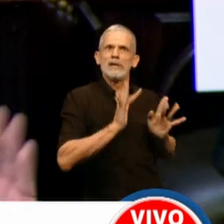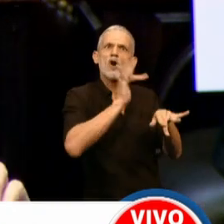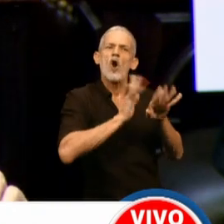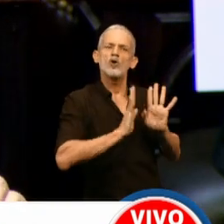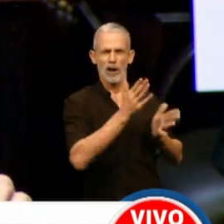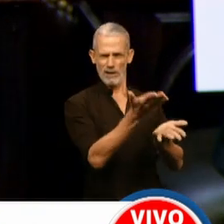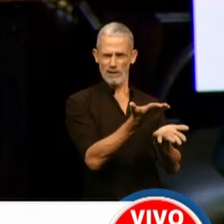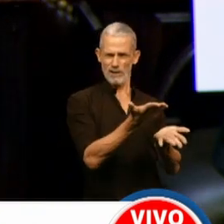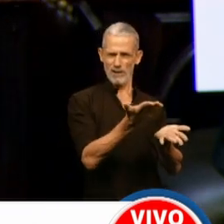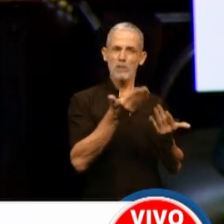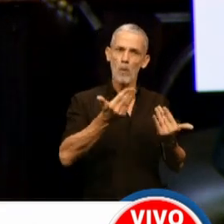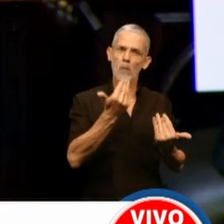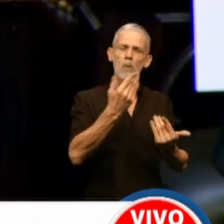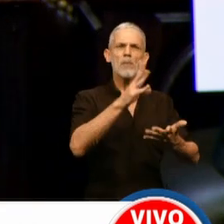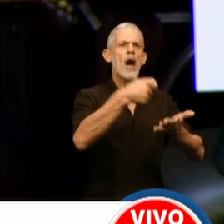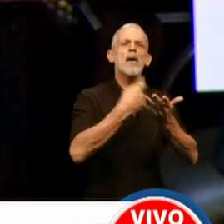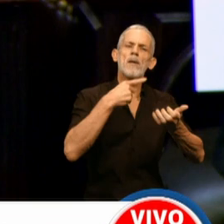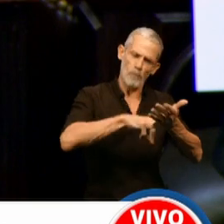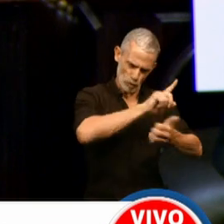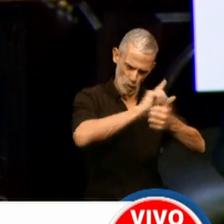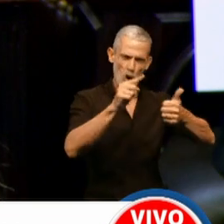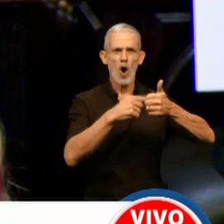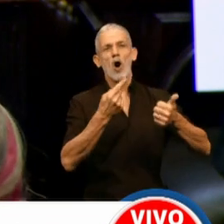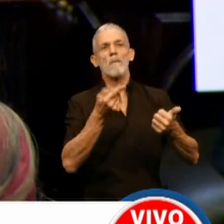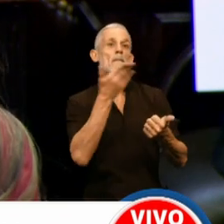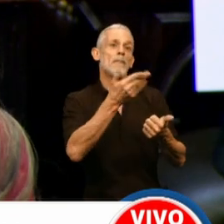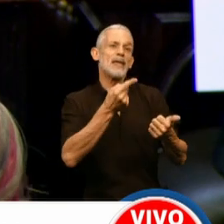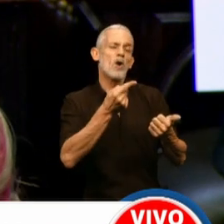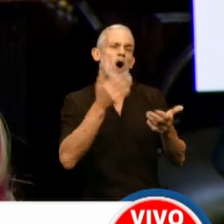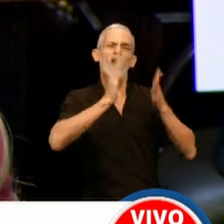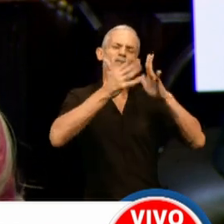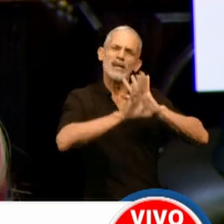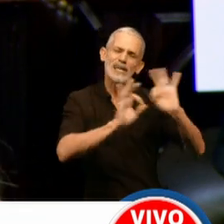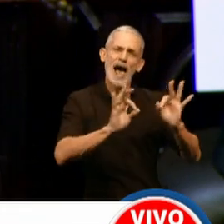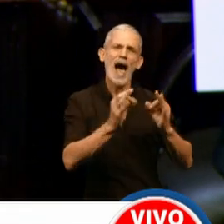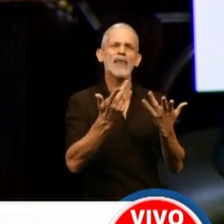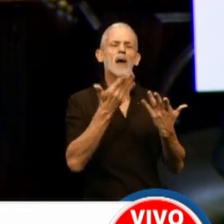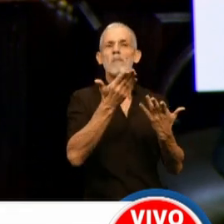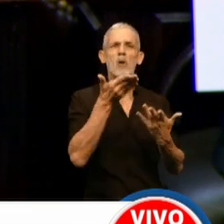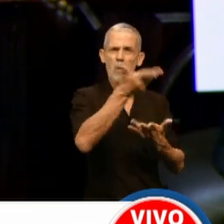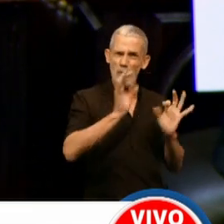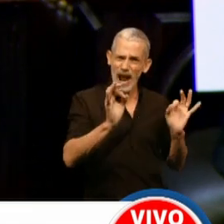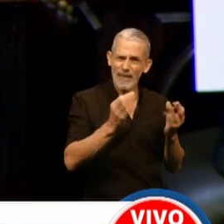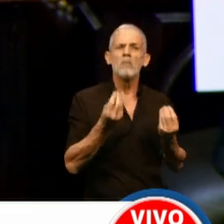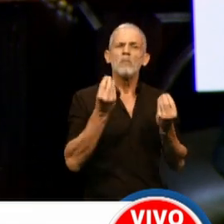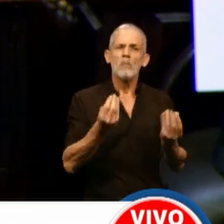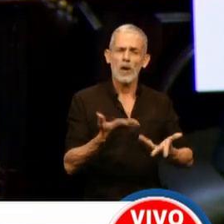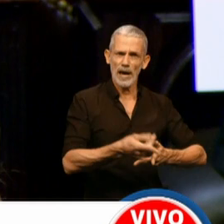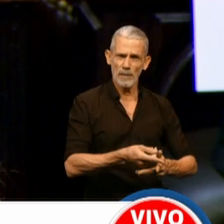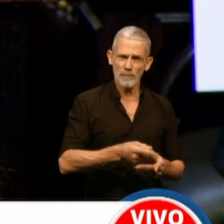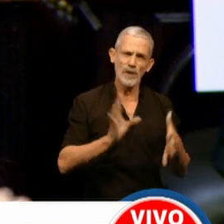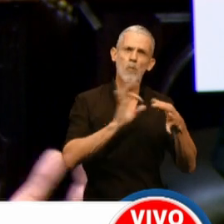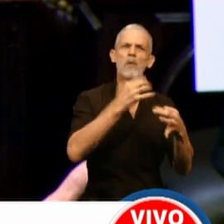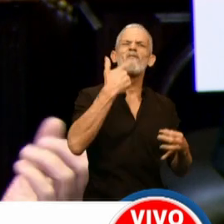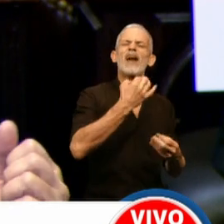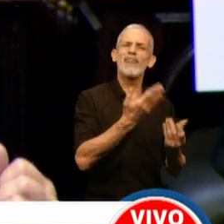nada no nos podemos exigir que paguen impuestos no les podemos exigir que no sean violentos no les podemos exigir ni siquiera que tengan apego a la verdad